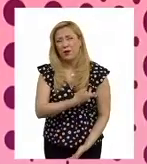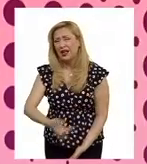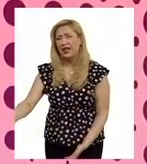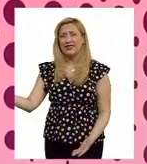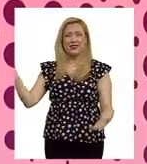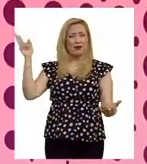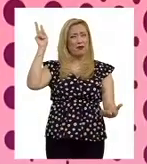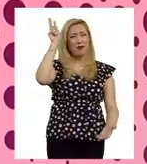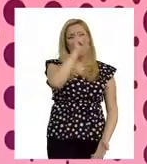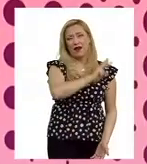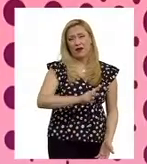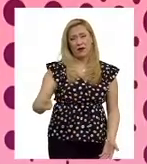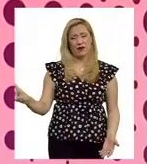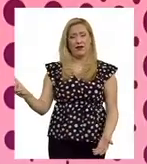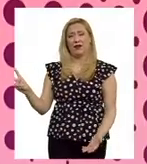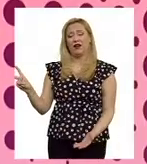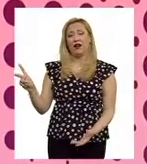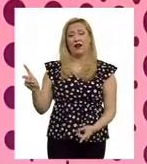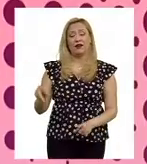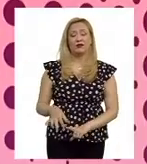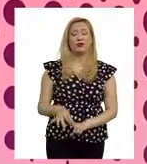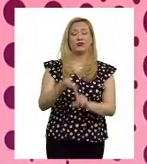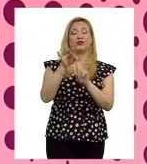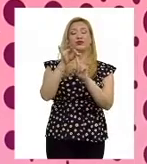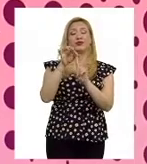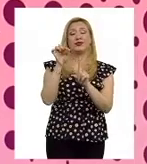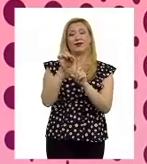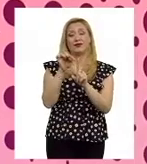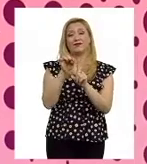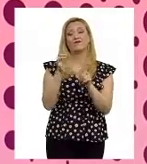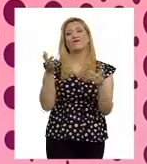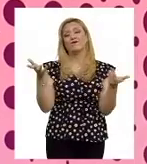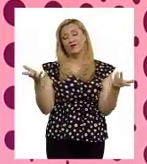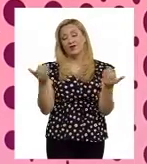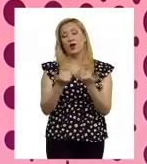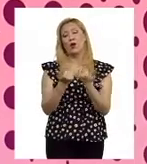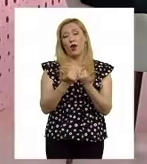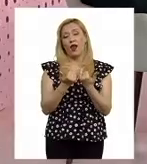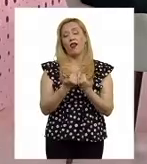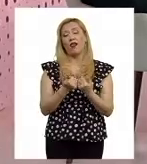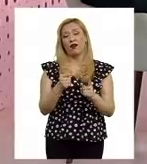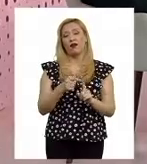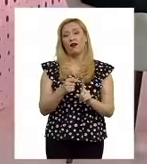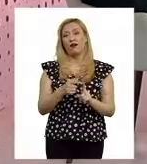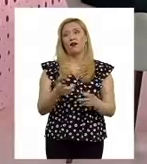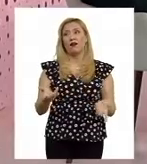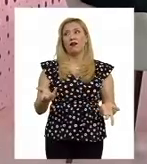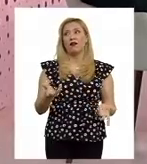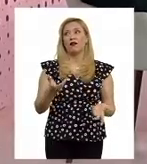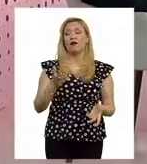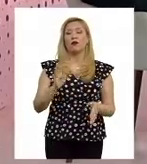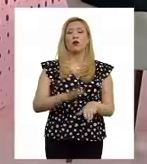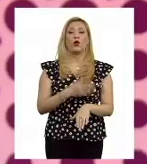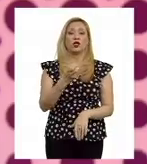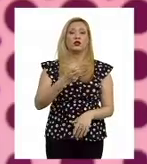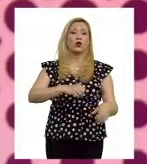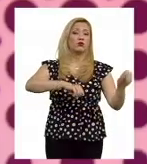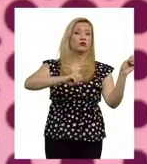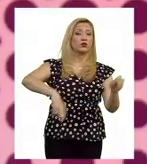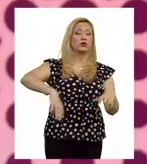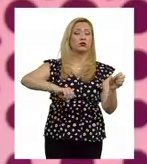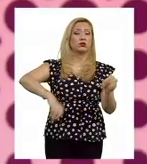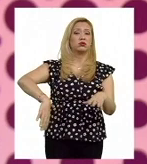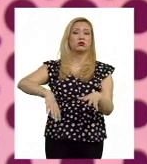además la pobreza es un agravante y es un efecto y es una causa también en relación con el desplazamiento por